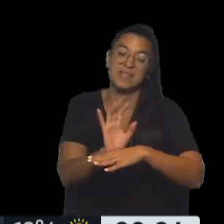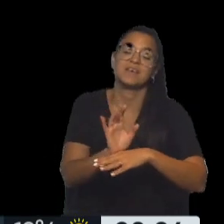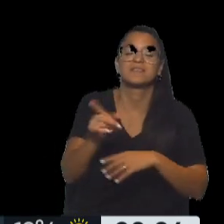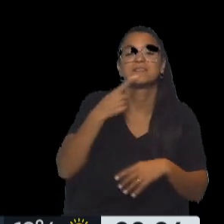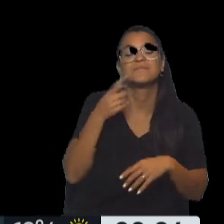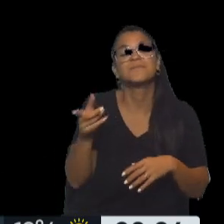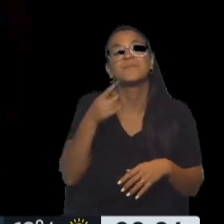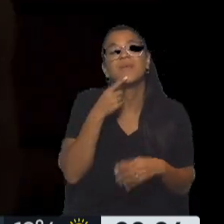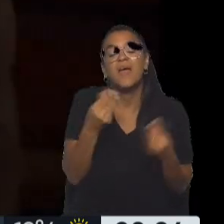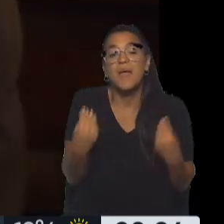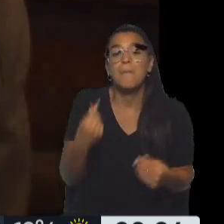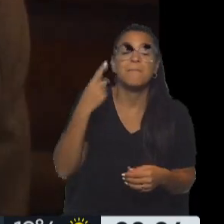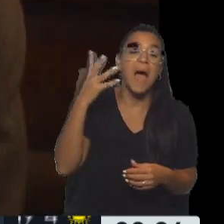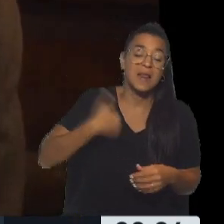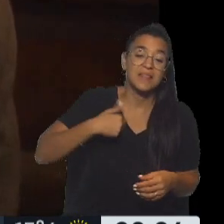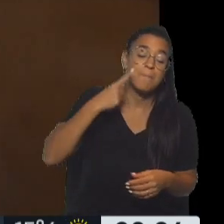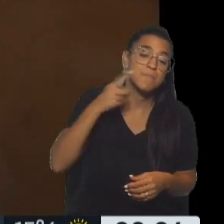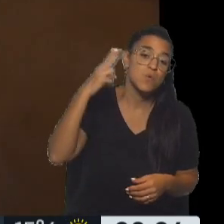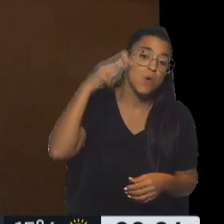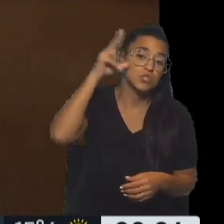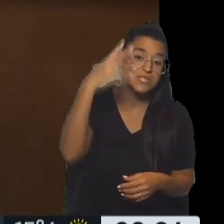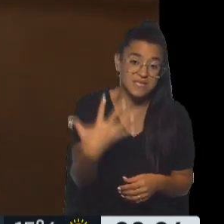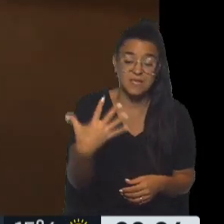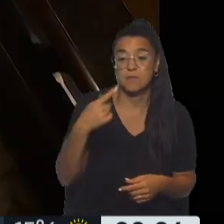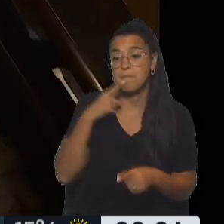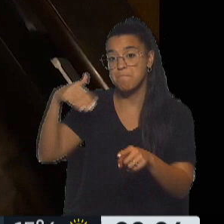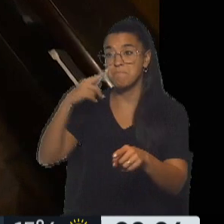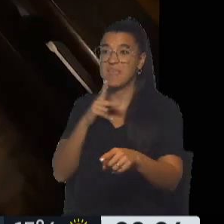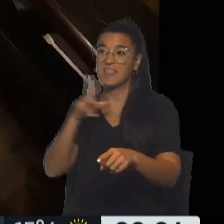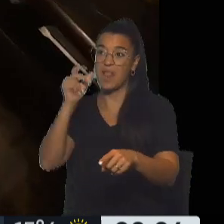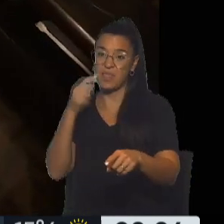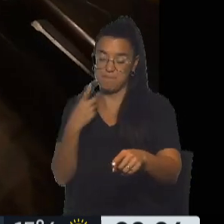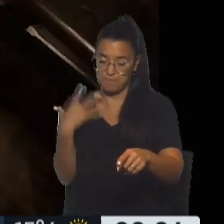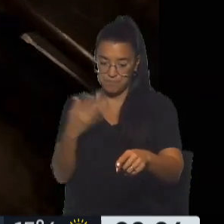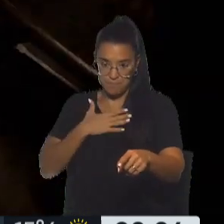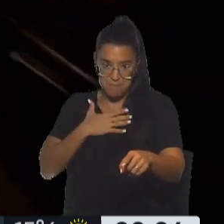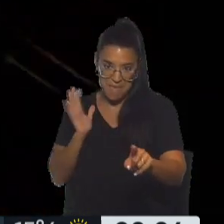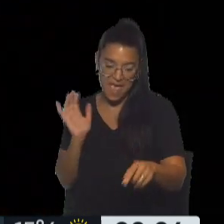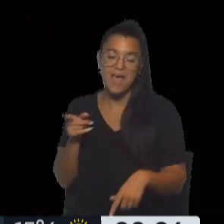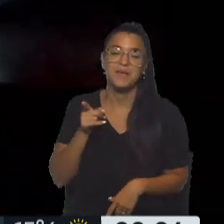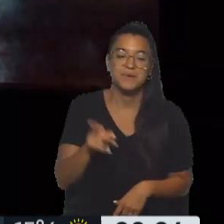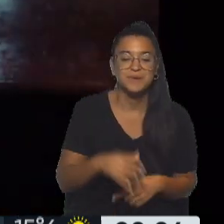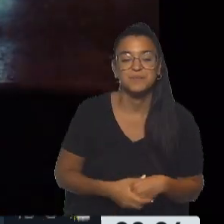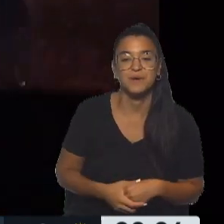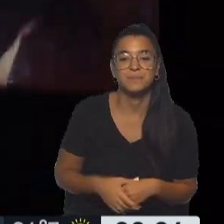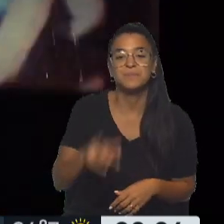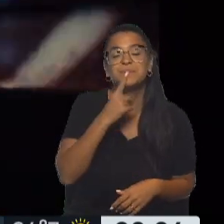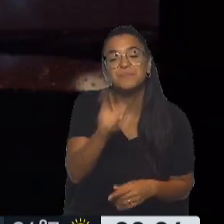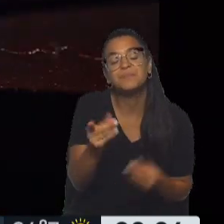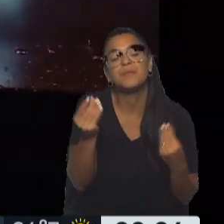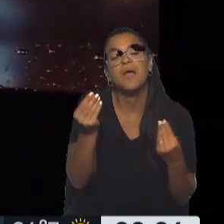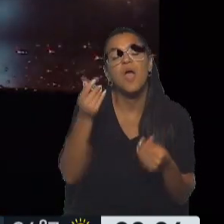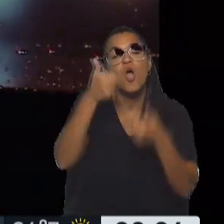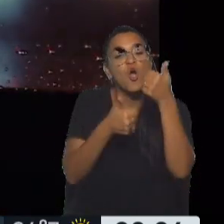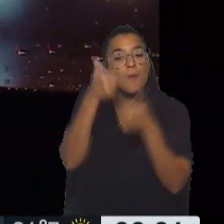nuestra Argentina 1985, mía, dirá Santiago Mitre, el director, nuestra Argentina 1985 estará